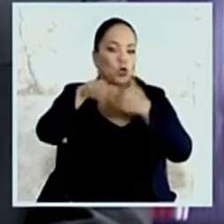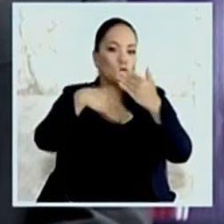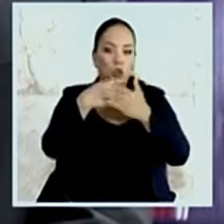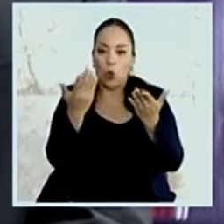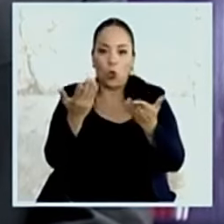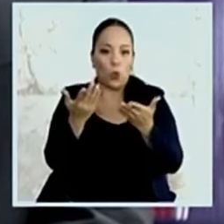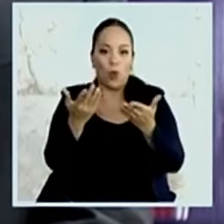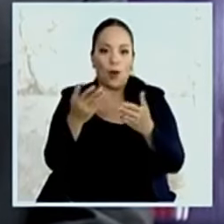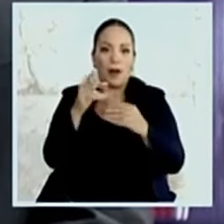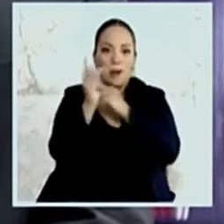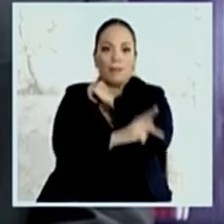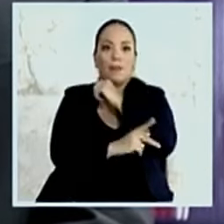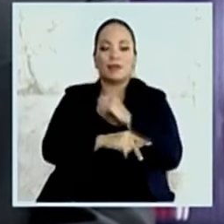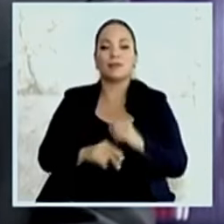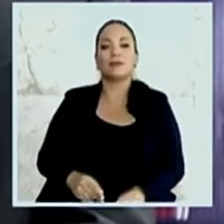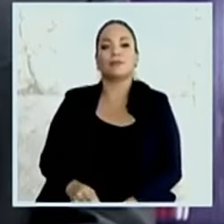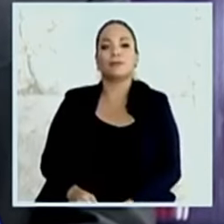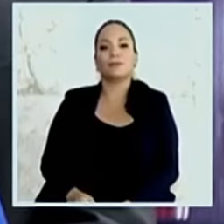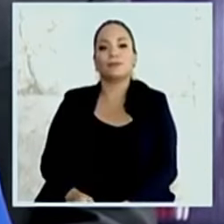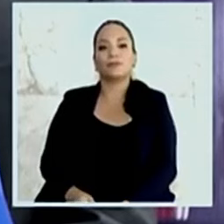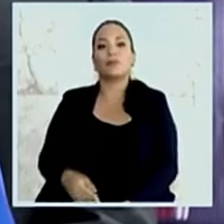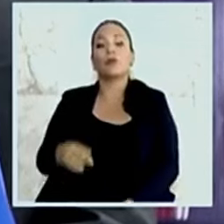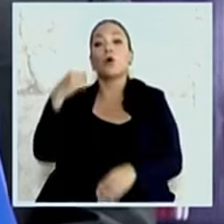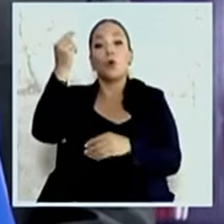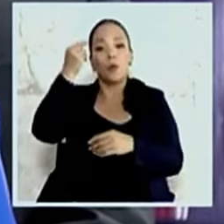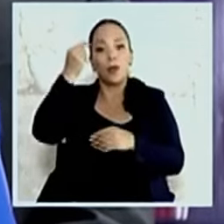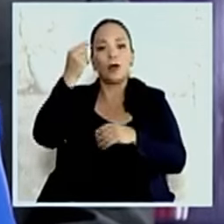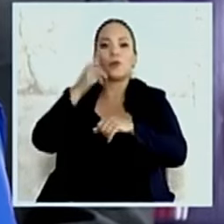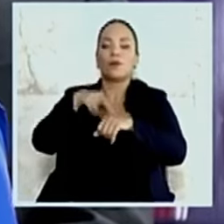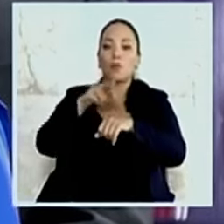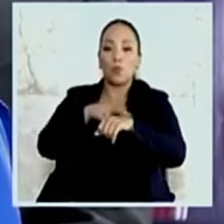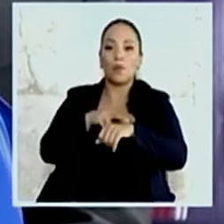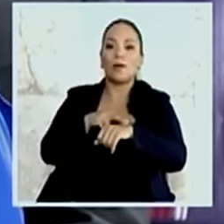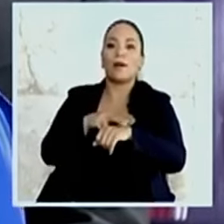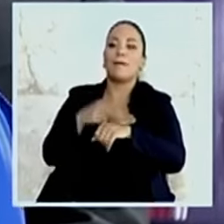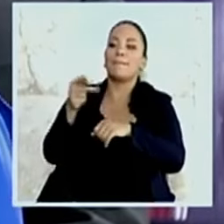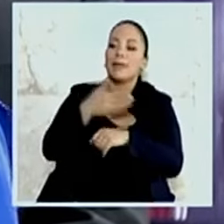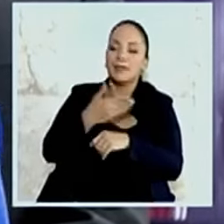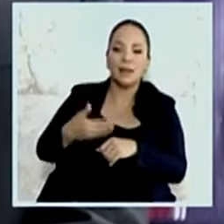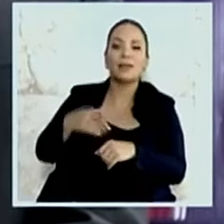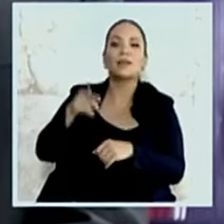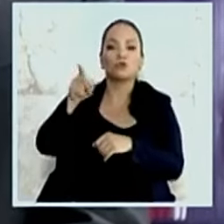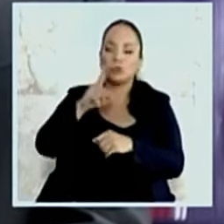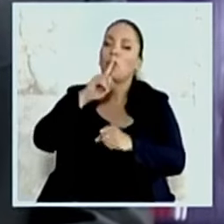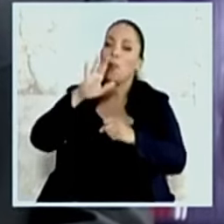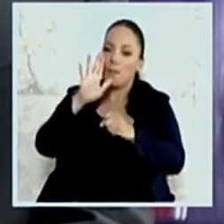Guanacaste, esto beneficia a los pescadores artesanales de todo el país.